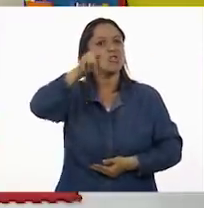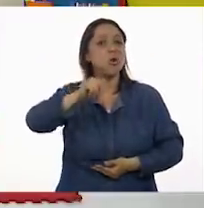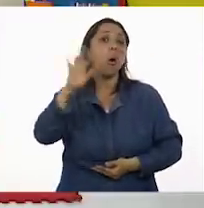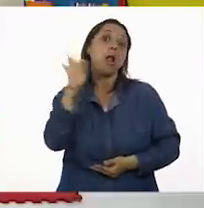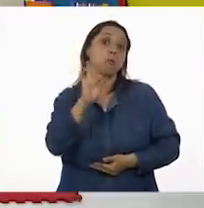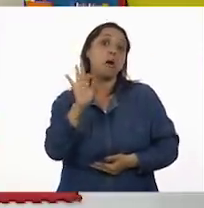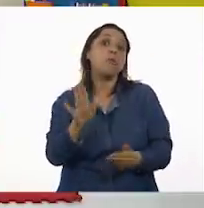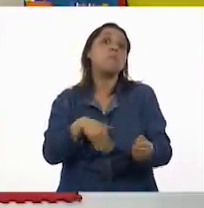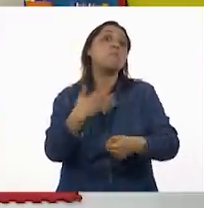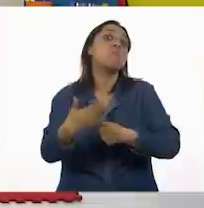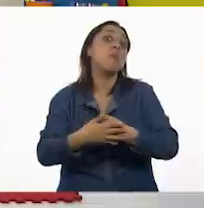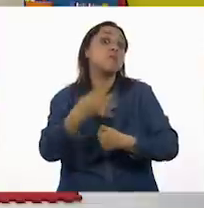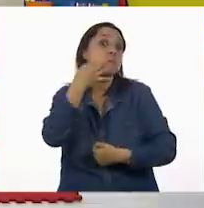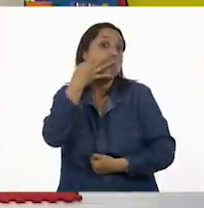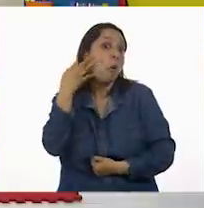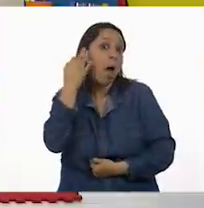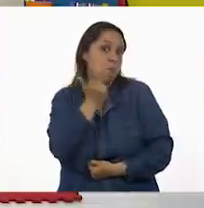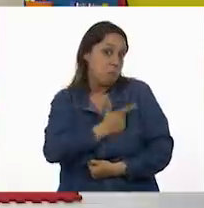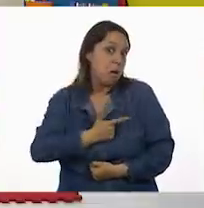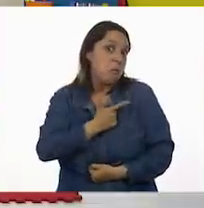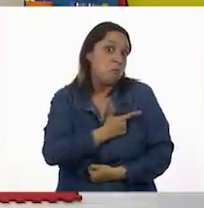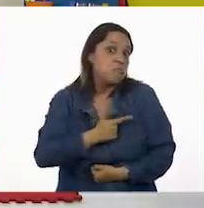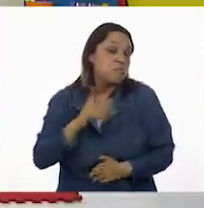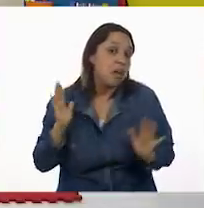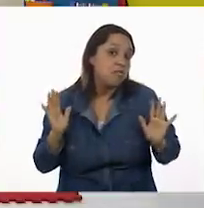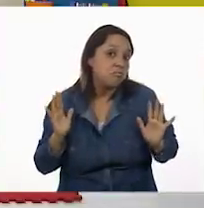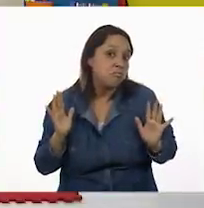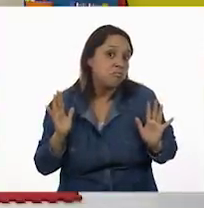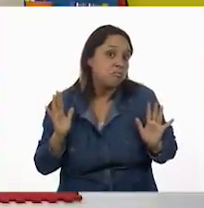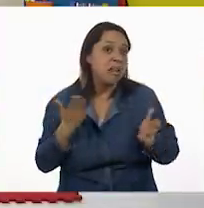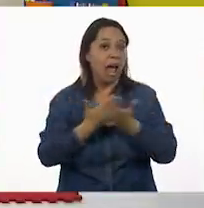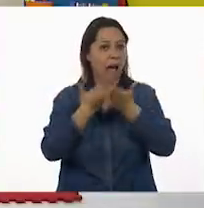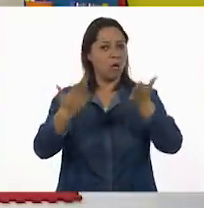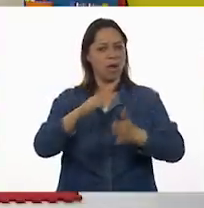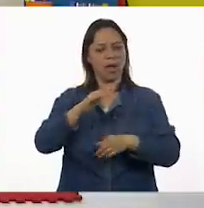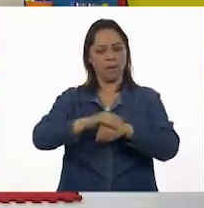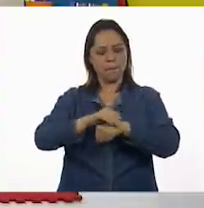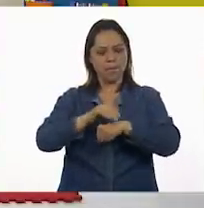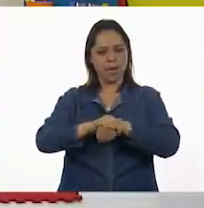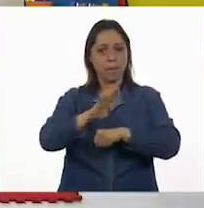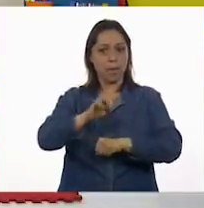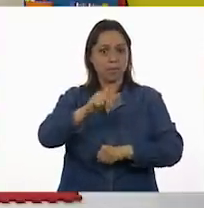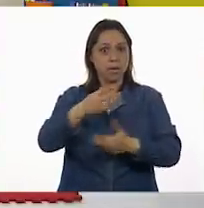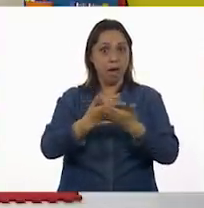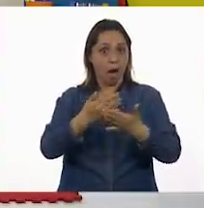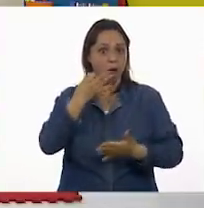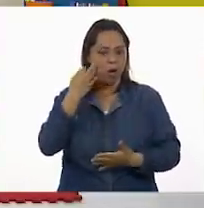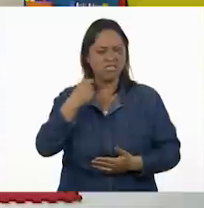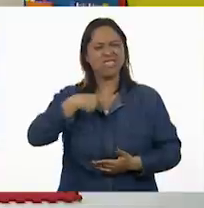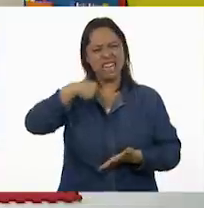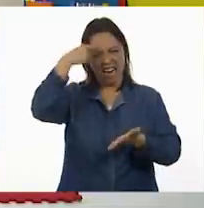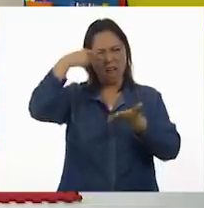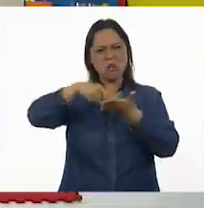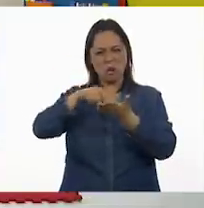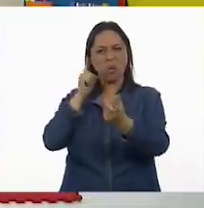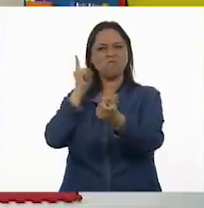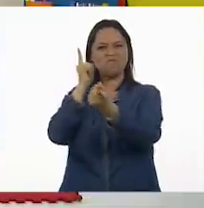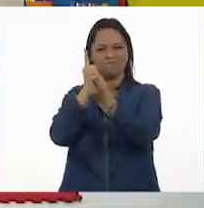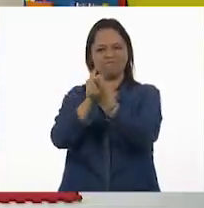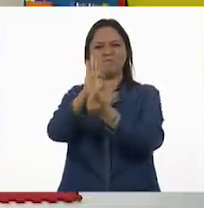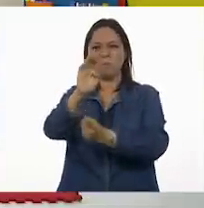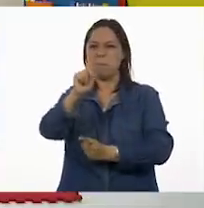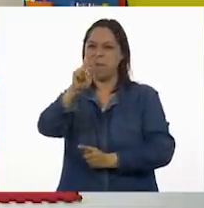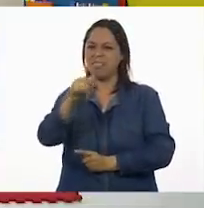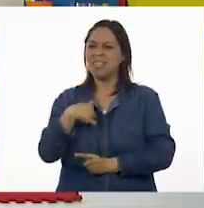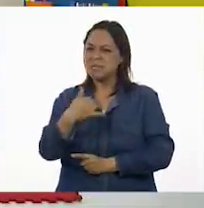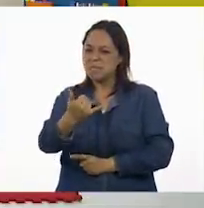gatos después, como ahora mi amiga Beatriz. Oye, creo que le tengo que pedir perdón a mi amiga Beatriz. Yo la